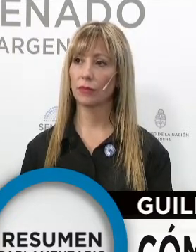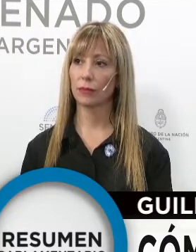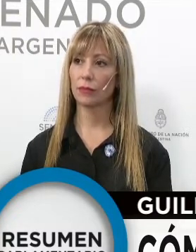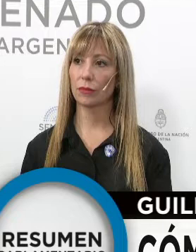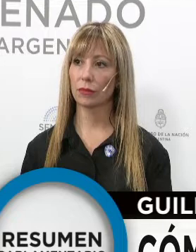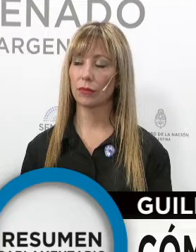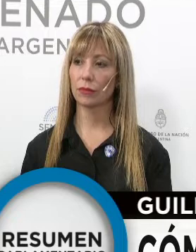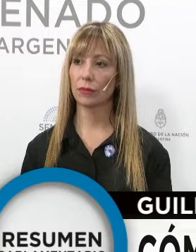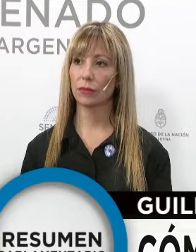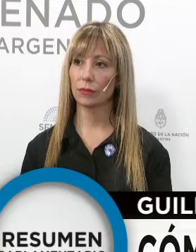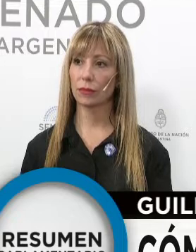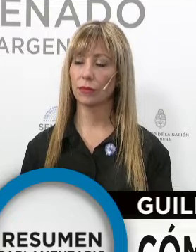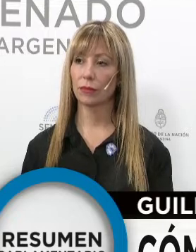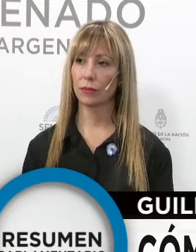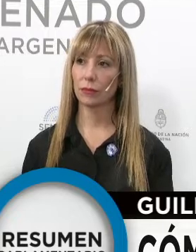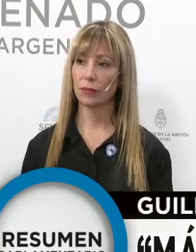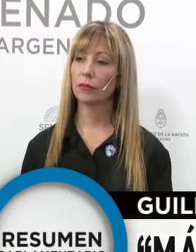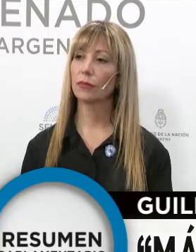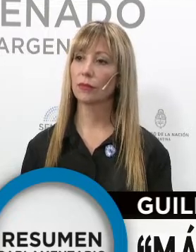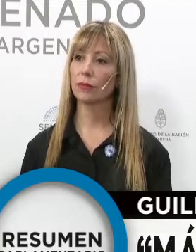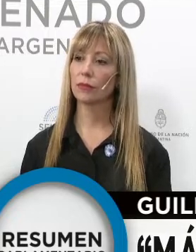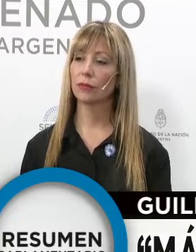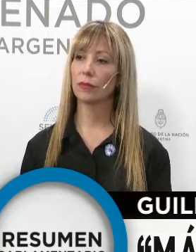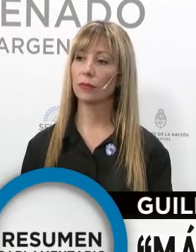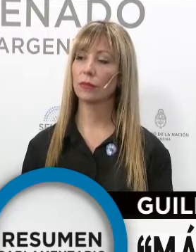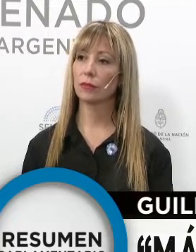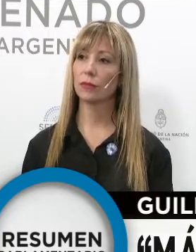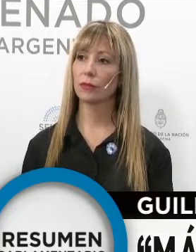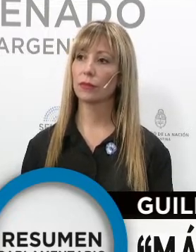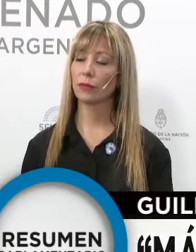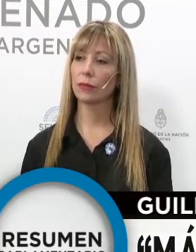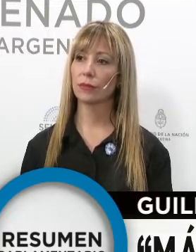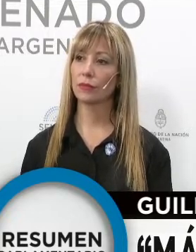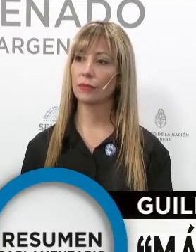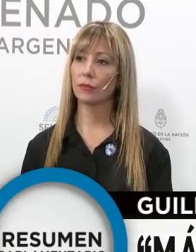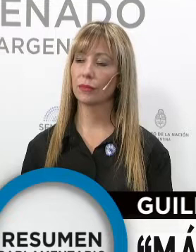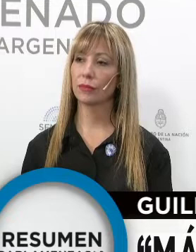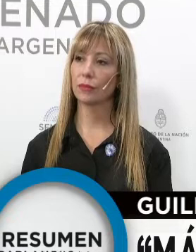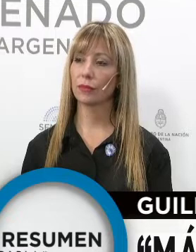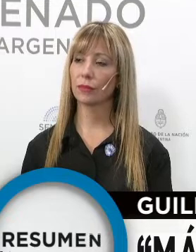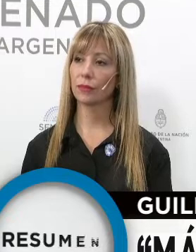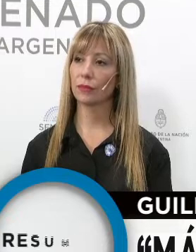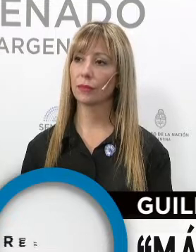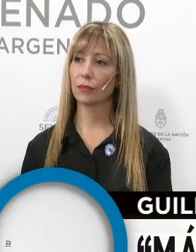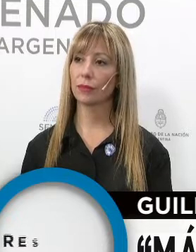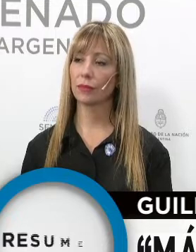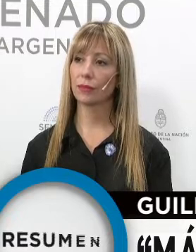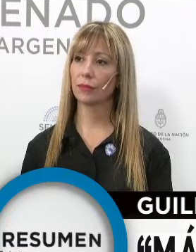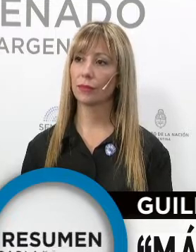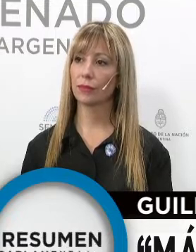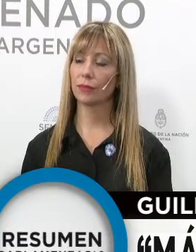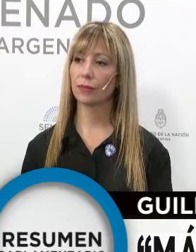Así podemos debatirlo, ya que es un tema muy en boga. Muchas veces nosotros hablamos de la justicia y lo planteé en el